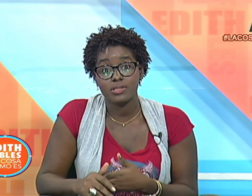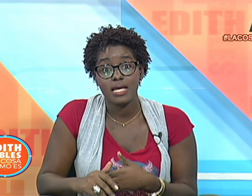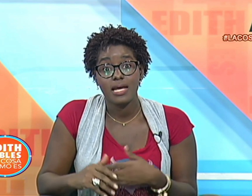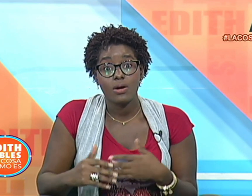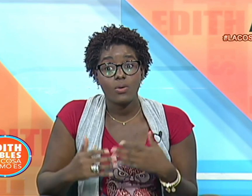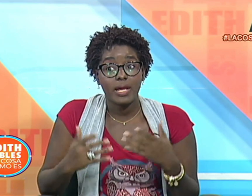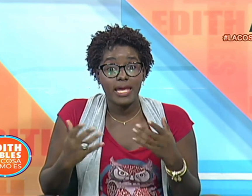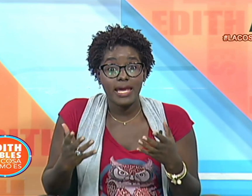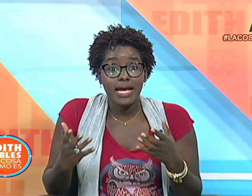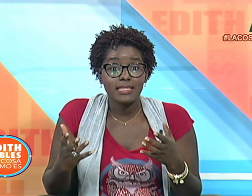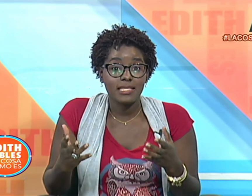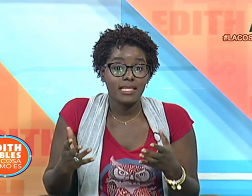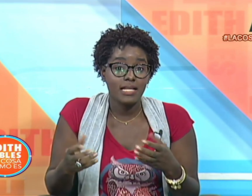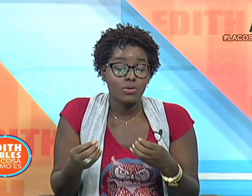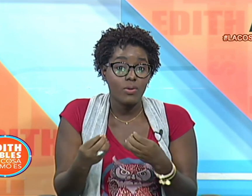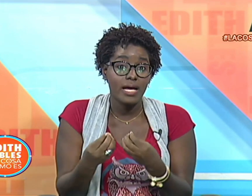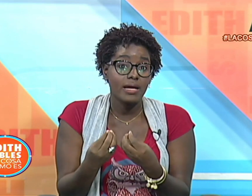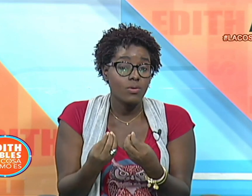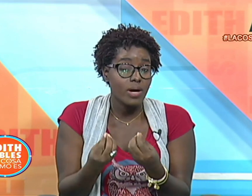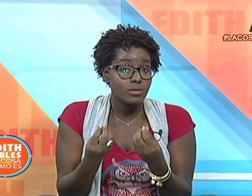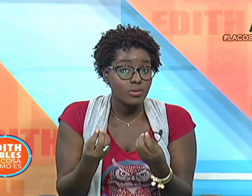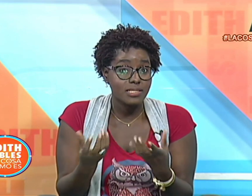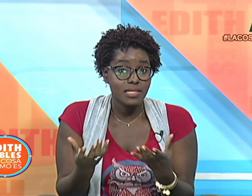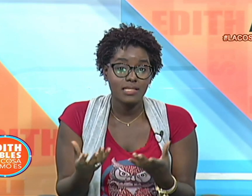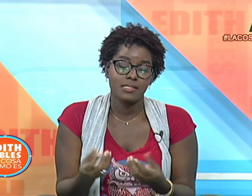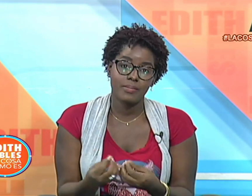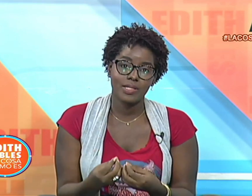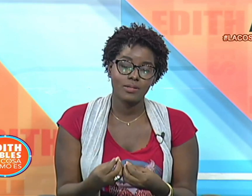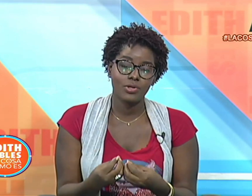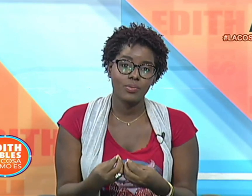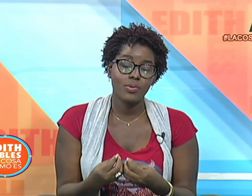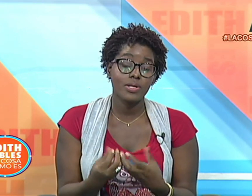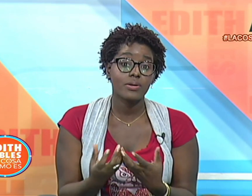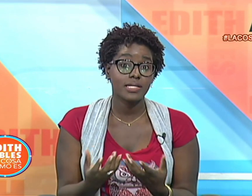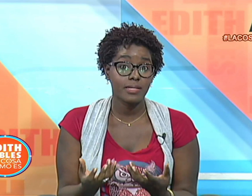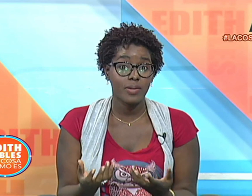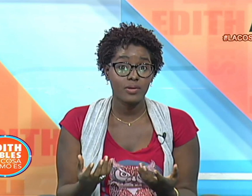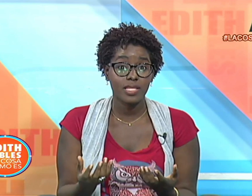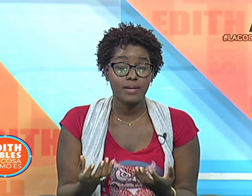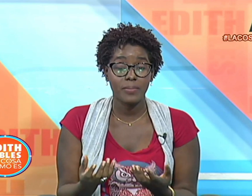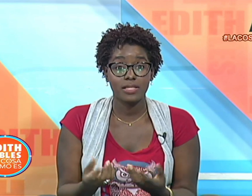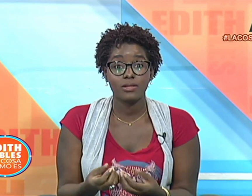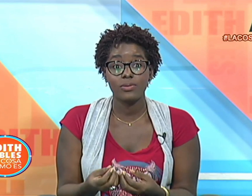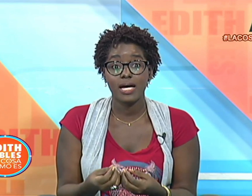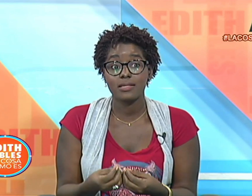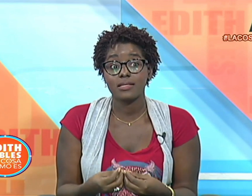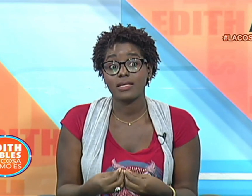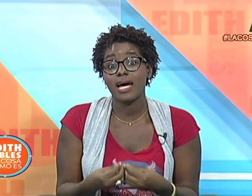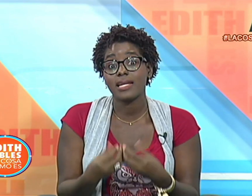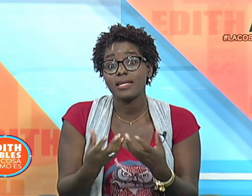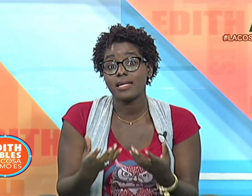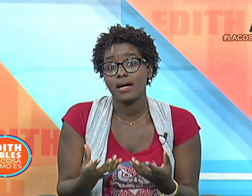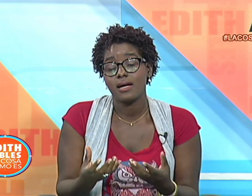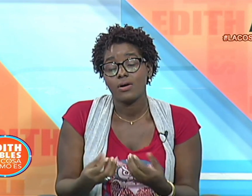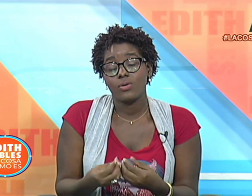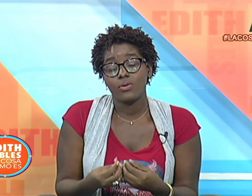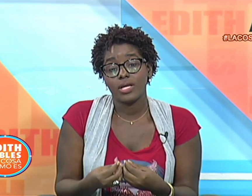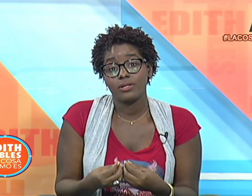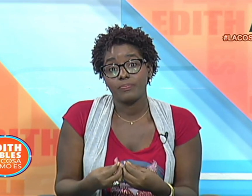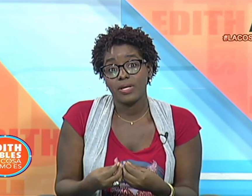entonces qué cantidad en cuanto asciende ese patrimonio público que está en manos de particulares quedaría